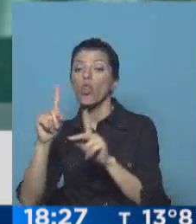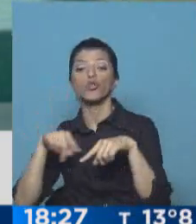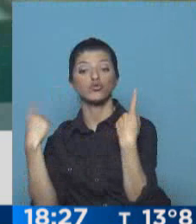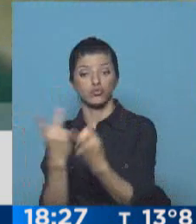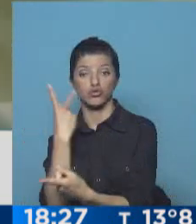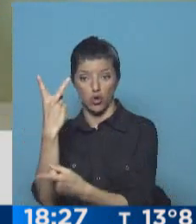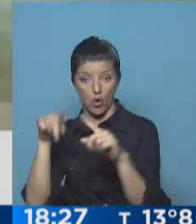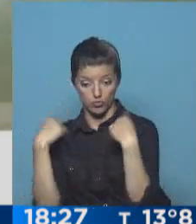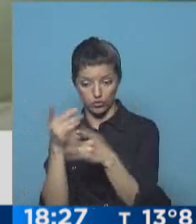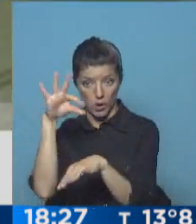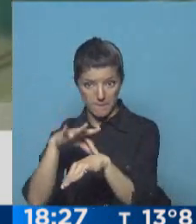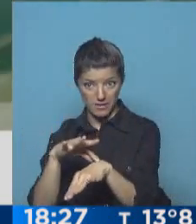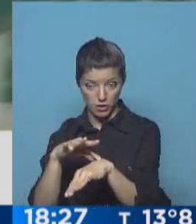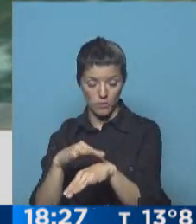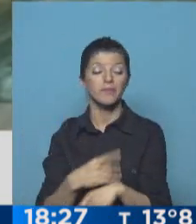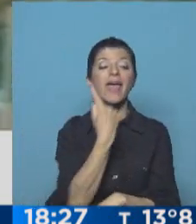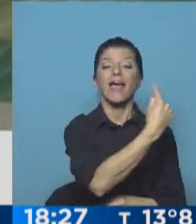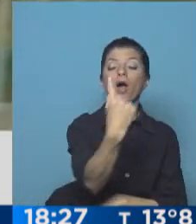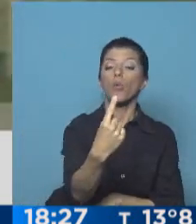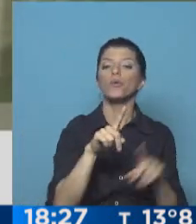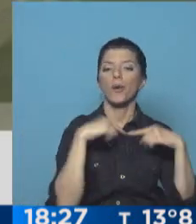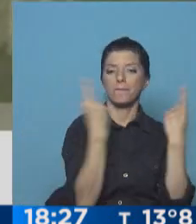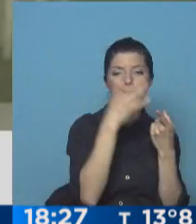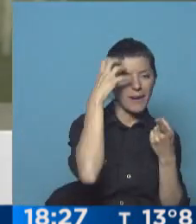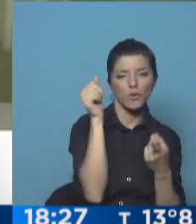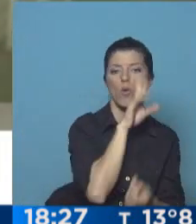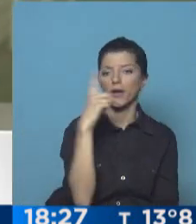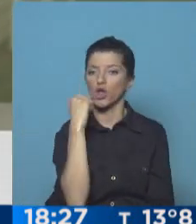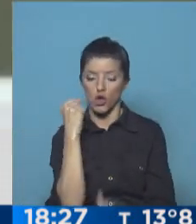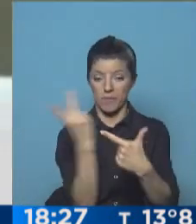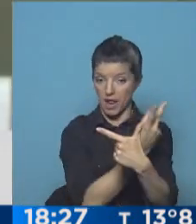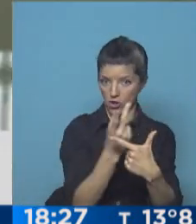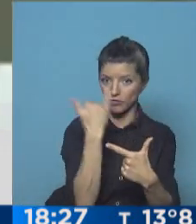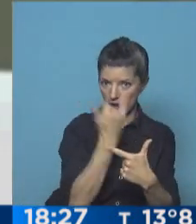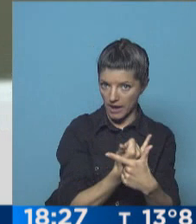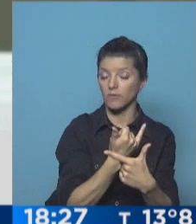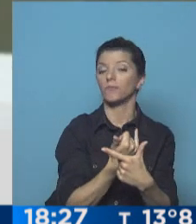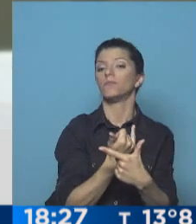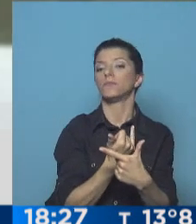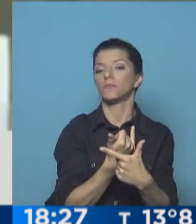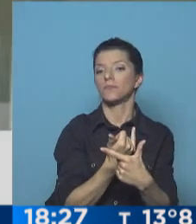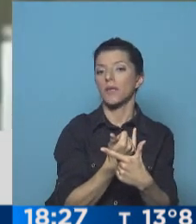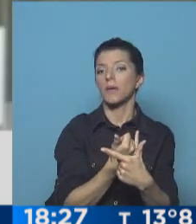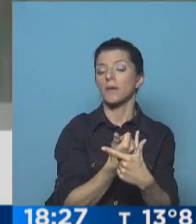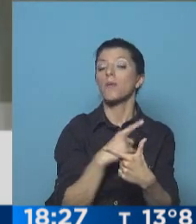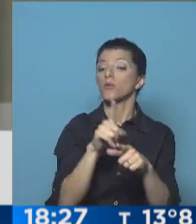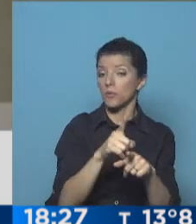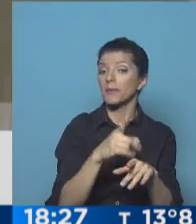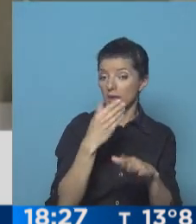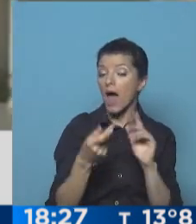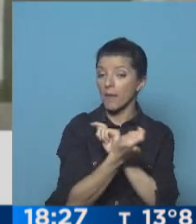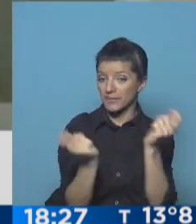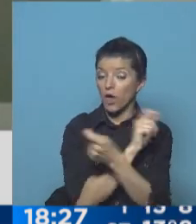médicos. Cada uno de los vestuarios tiene baño para personas de capacidades